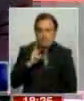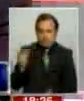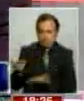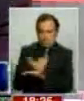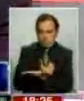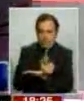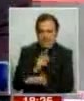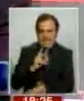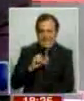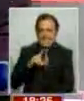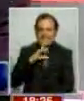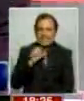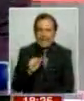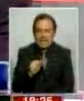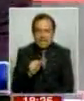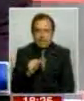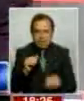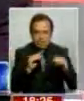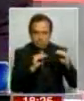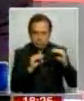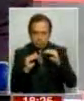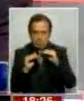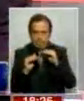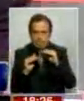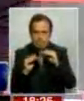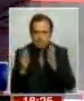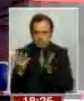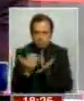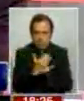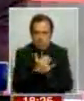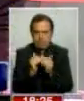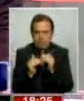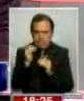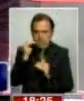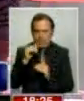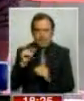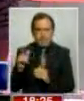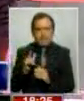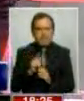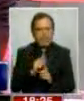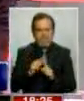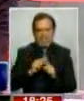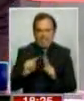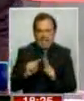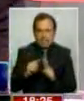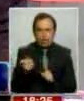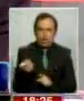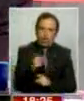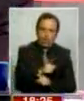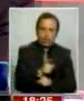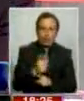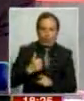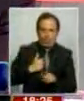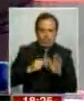sean ojalá proporcionalmente mayores, digamos, de lo que pesan los directos a la renta, sí, que los indirectos, se cumplen la